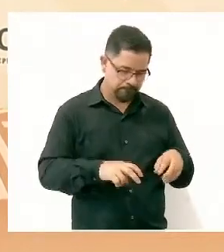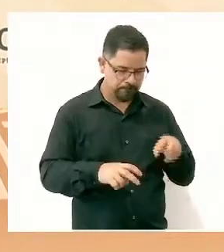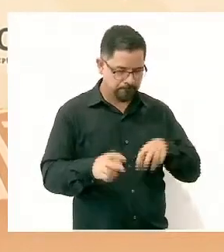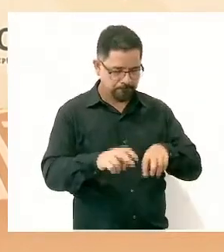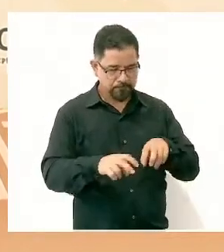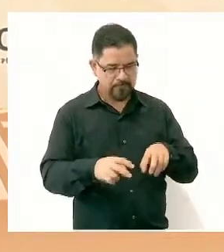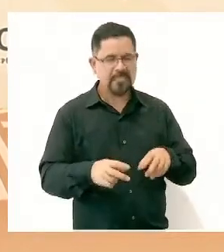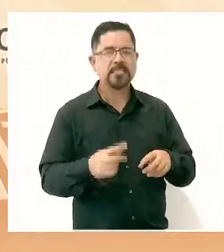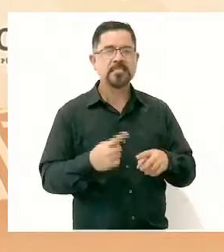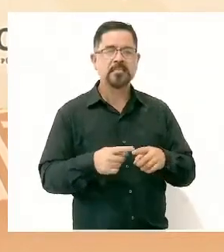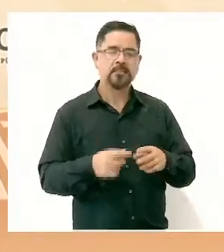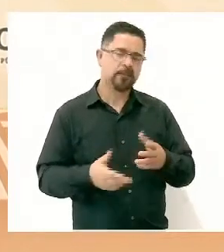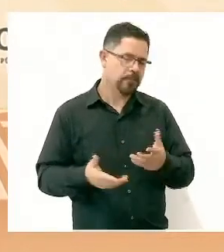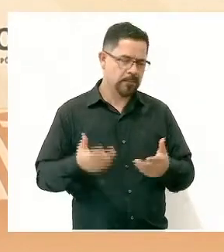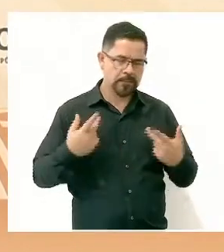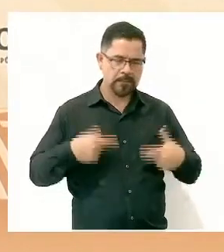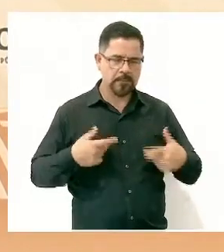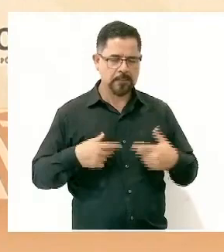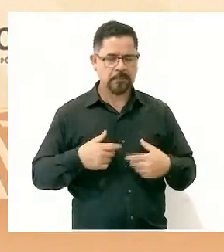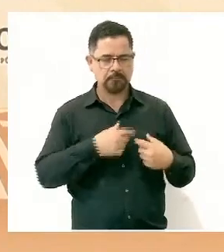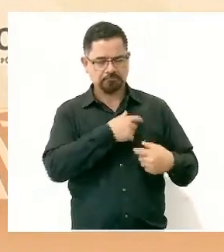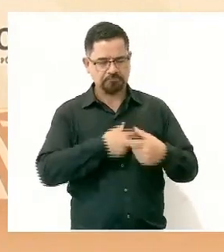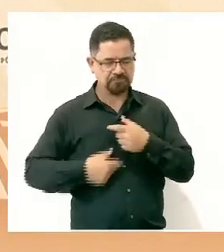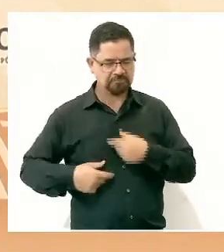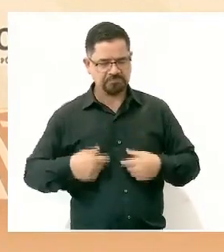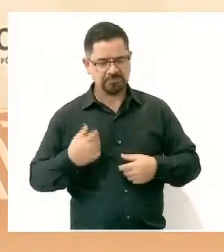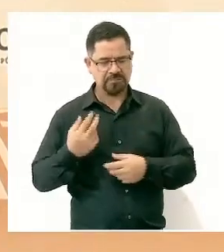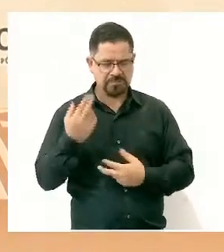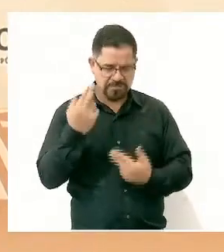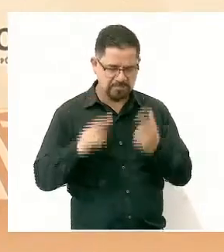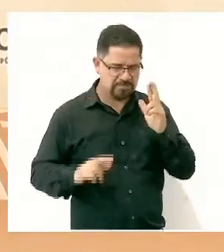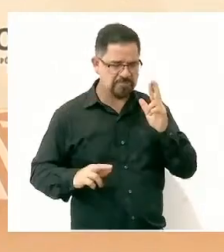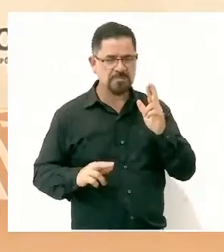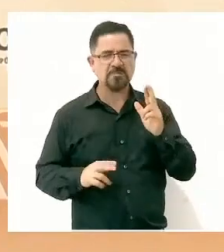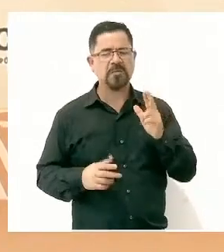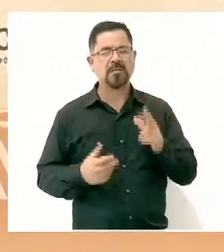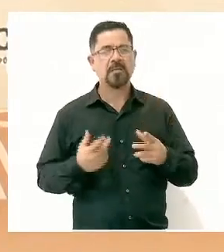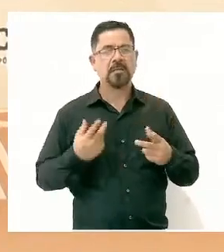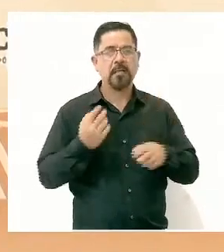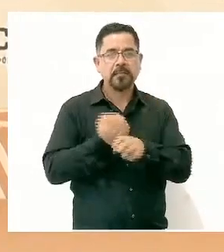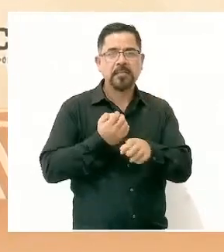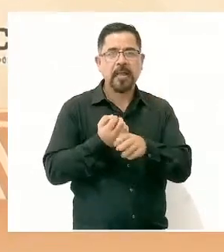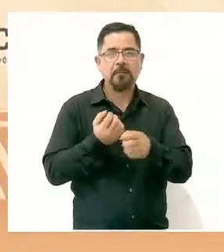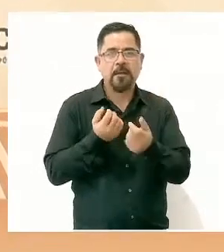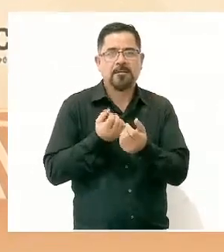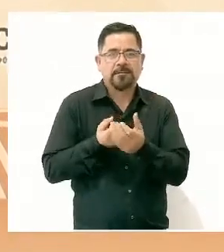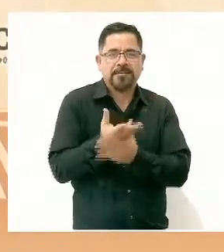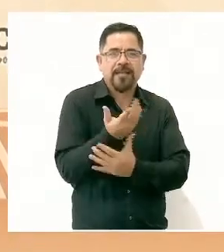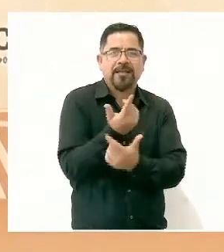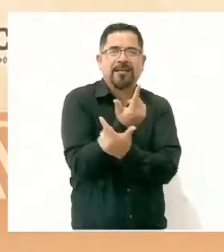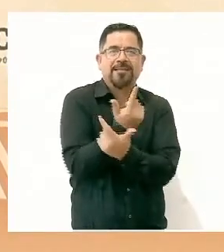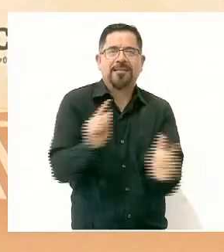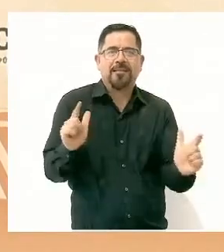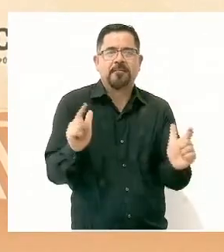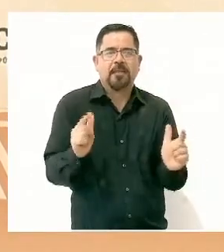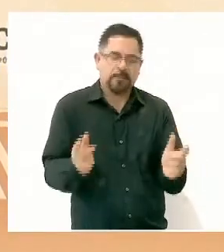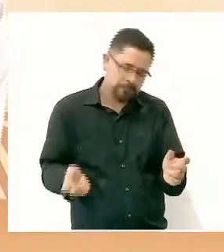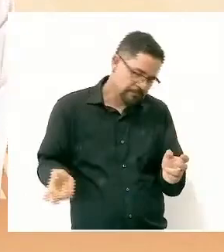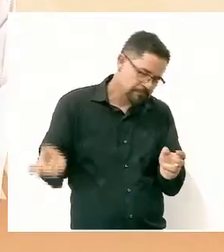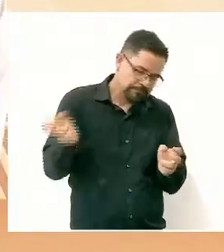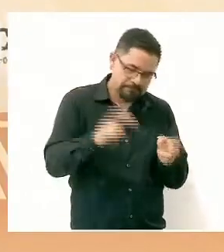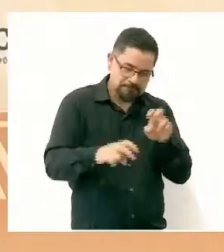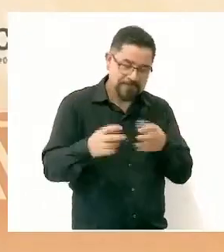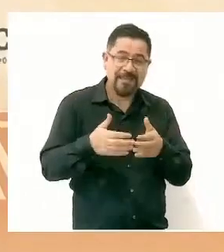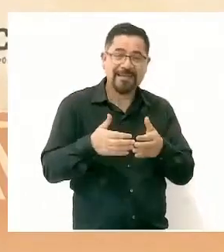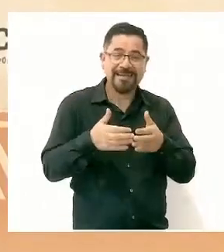revolucionarios y prófugos, liberados. Ocuparon la nave en que